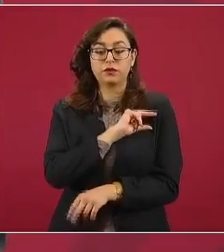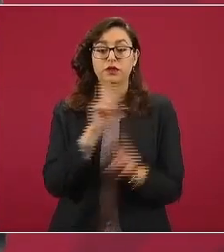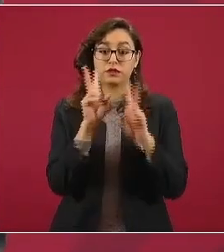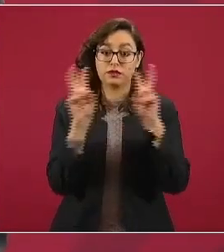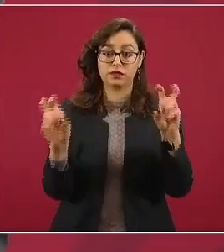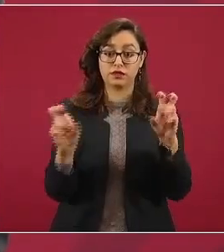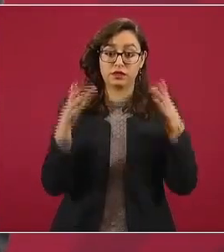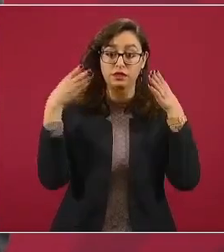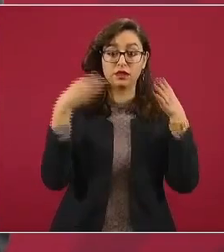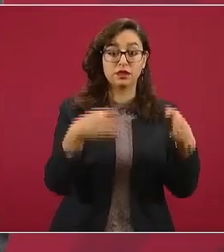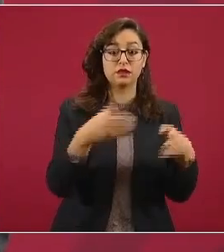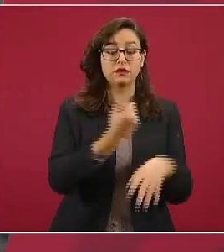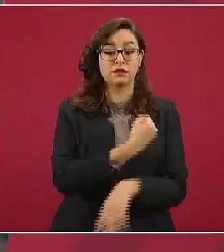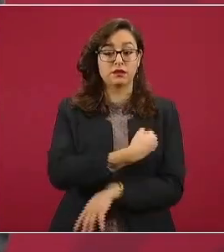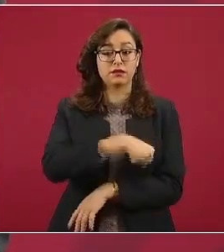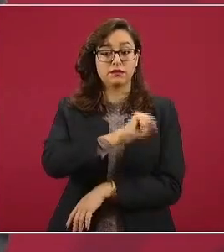salud,